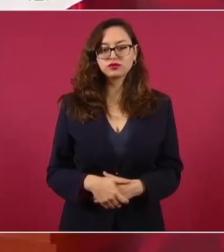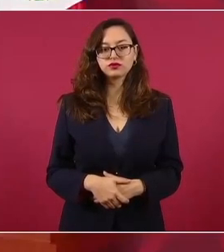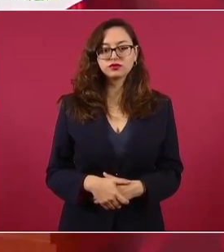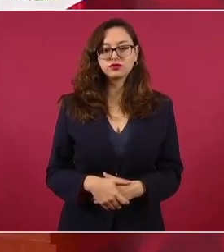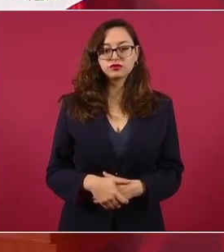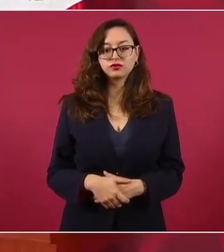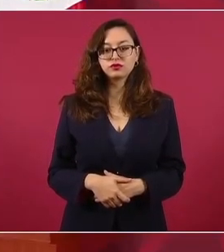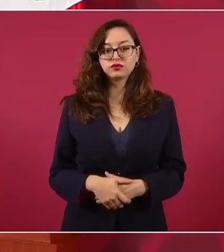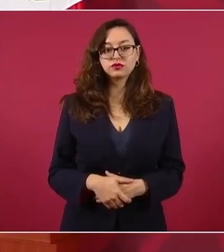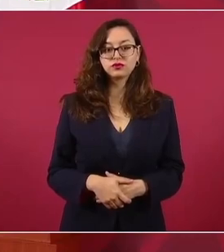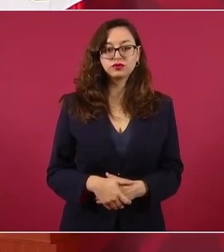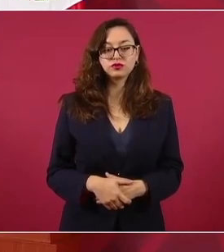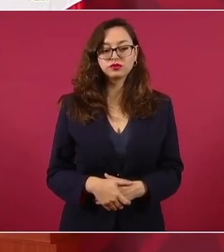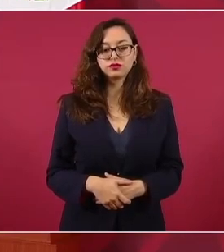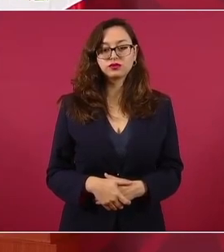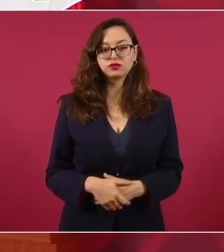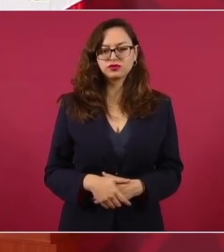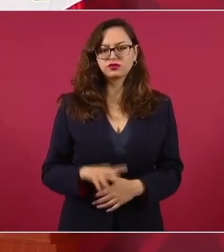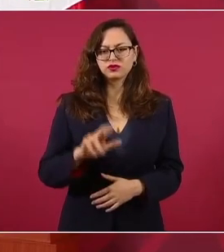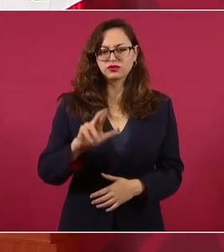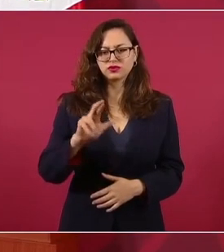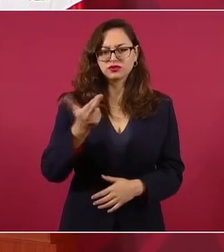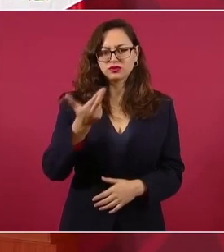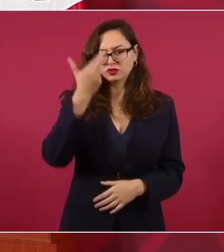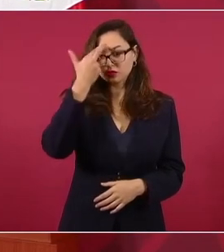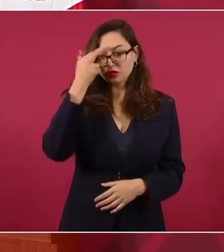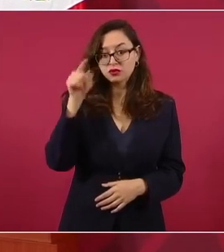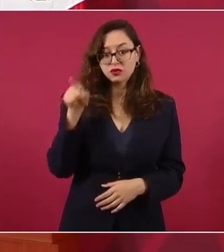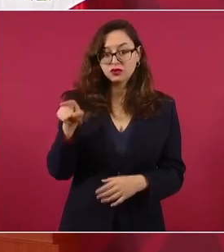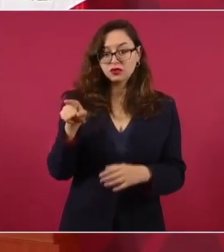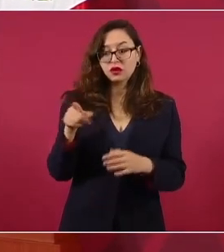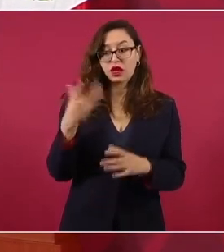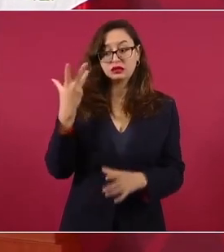¿Se acuerdan lo de Copelas o Cuello?